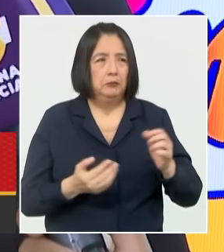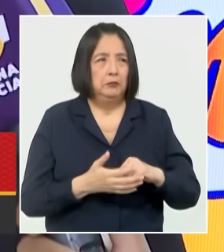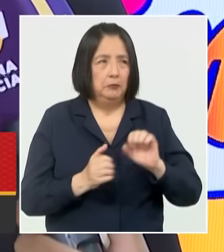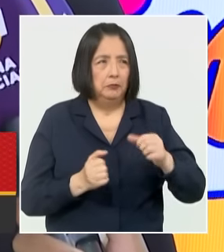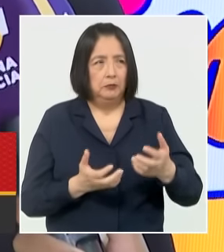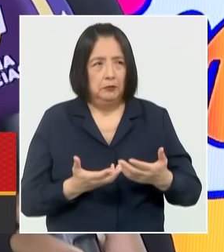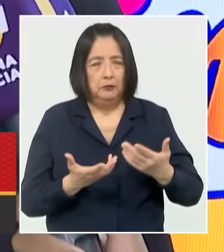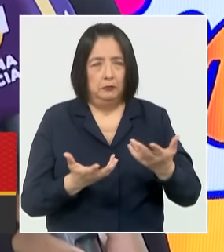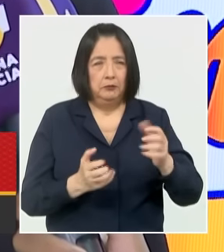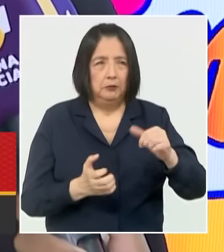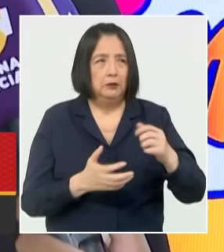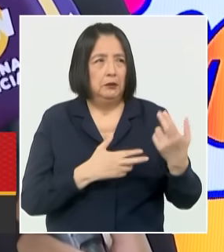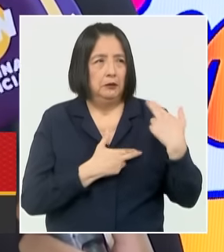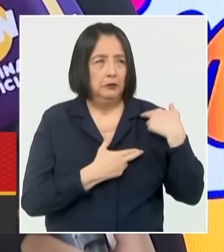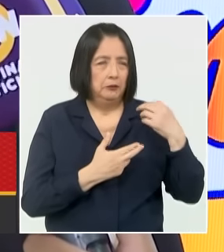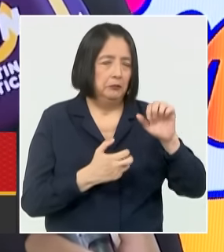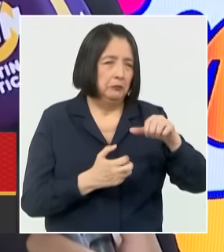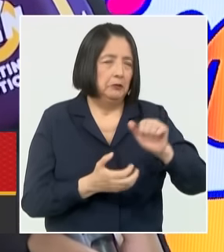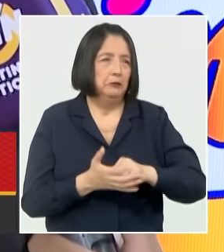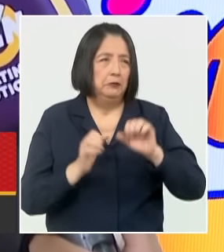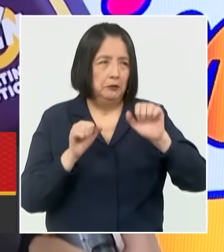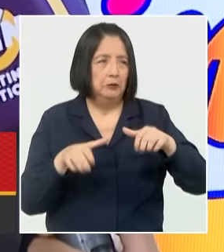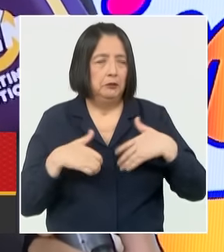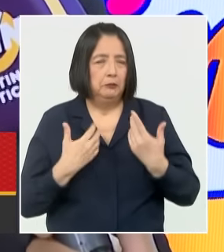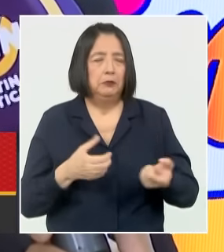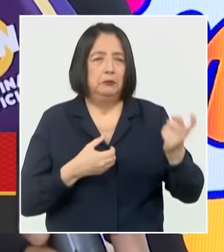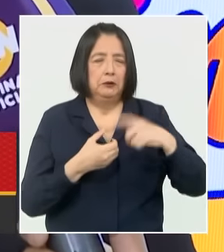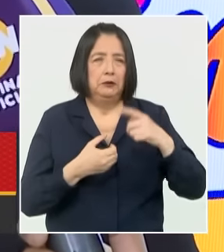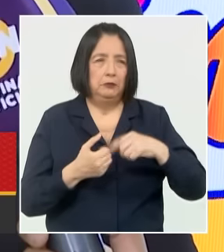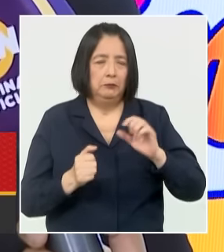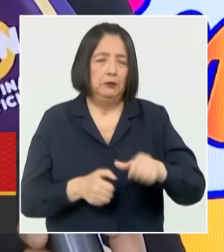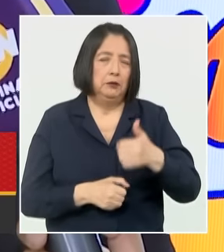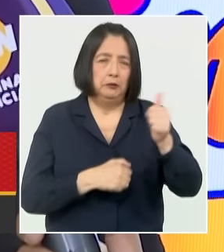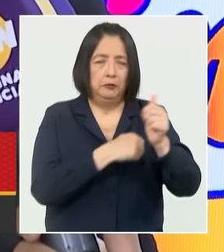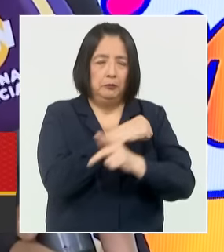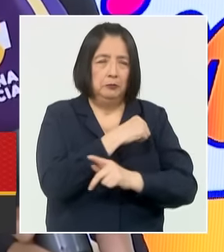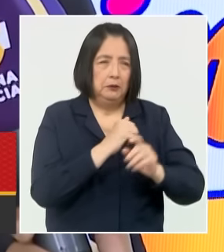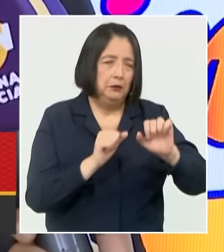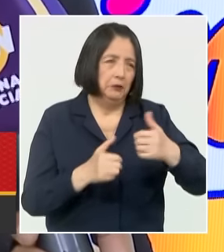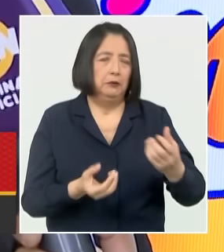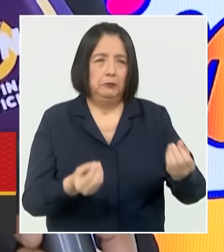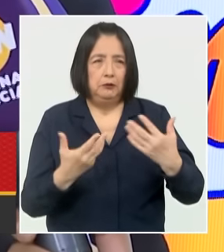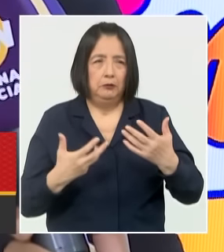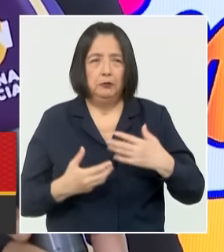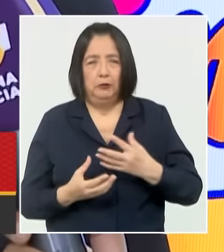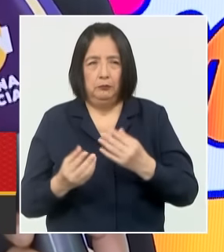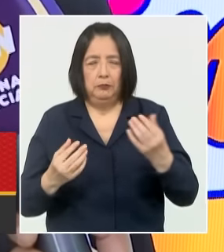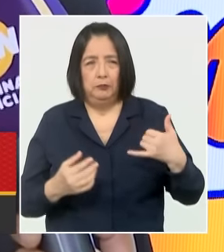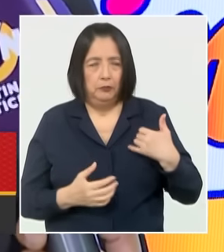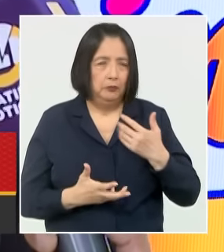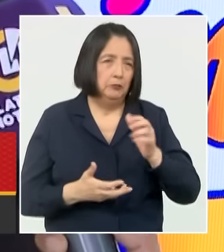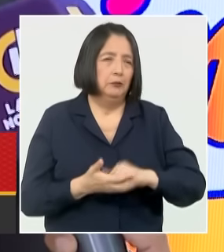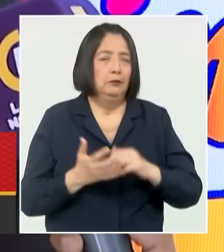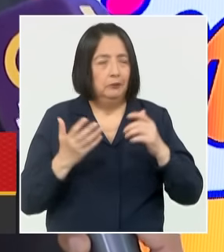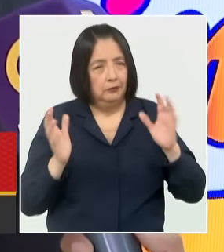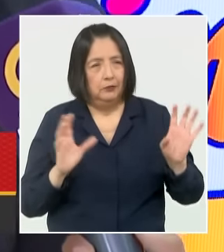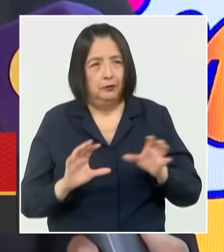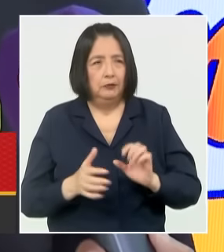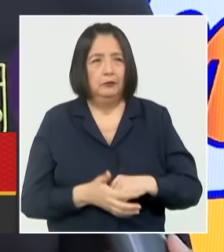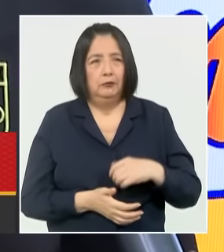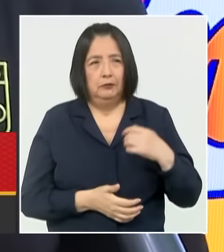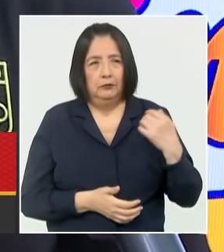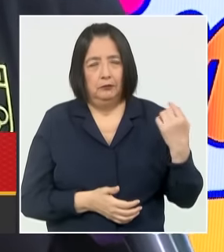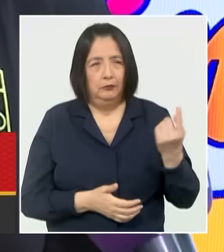de eso, ¿no? Esa responsabilidad de que puedes participar en una liga extranjera, y eso es lo que nos dio a mí y a muchos de los chicos, ¿no? Ahora imagínate lo que ha hecho a